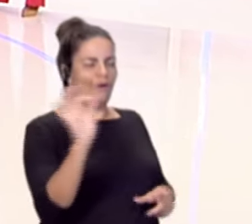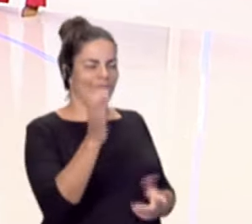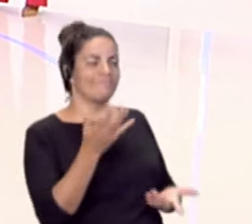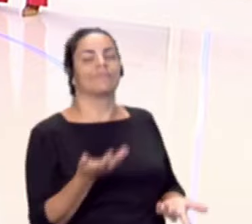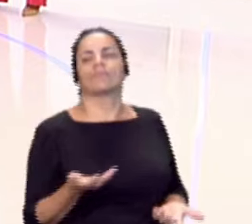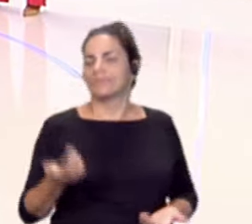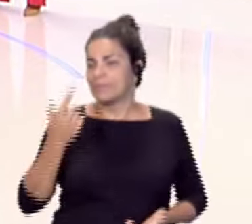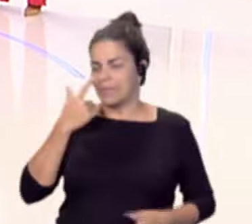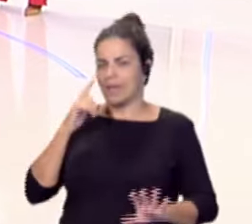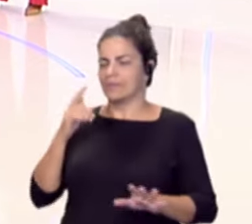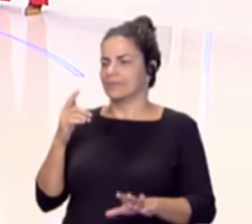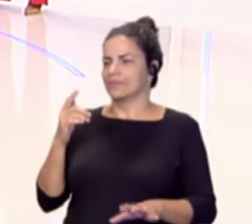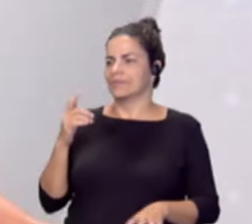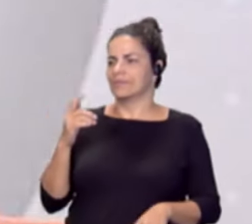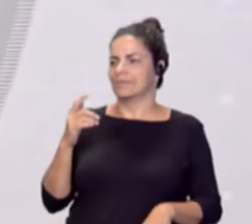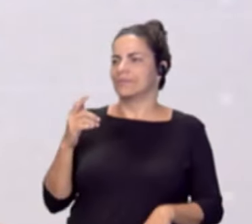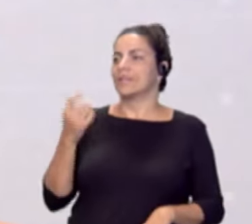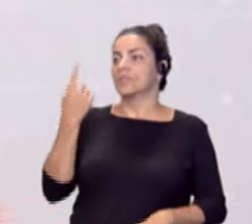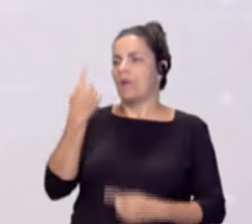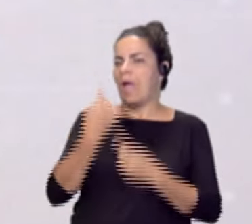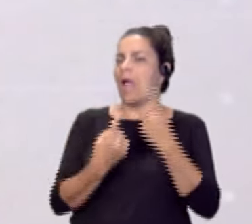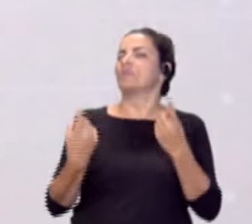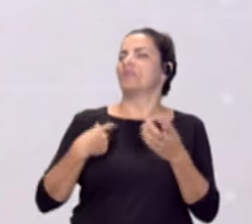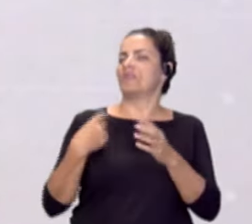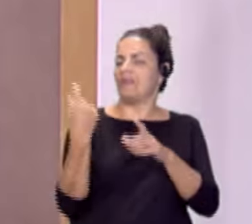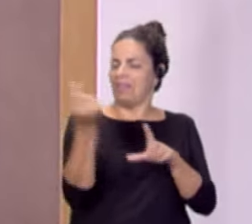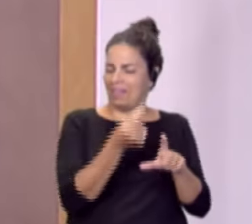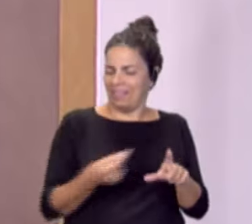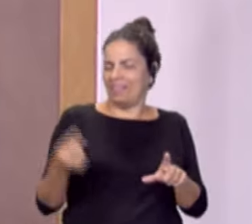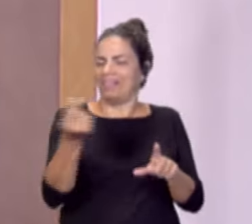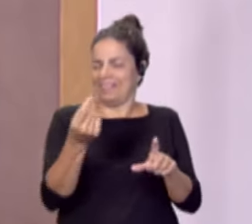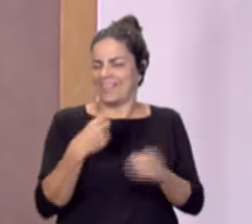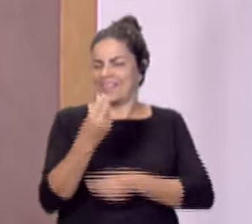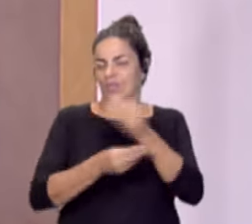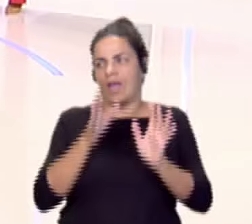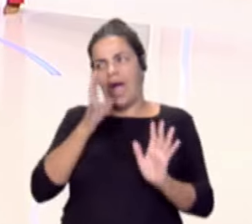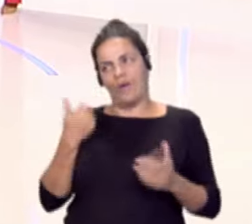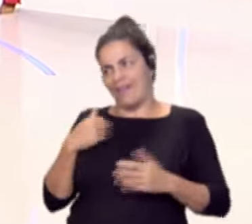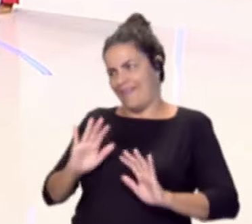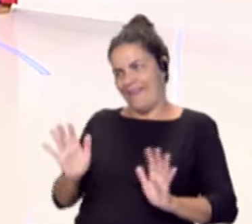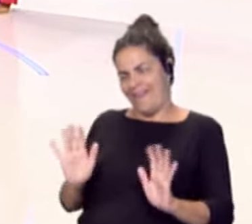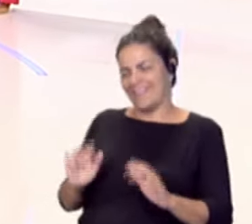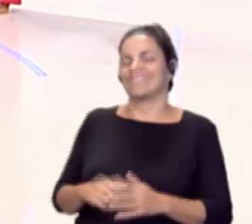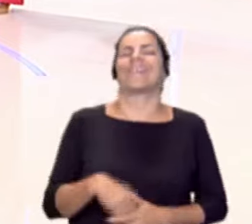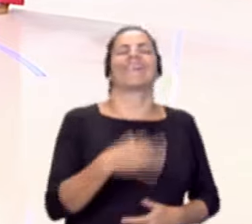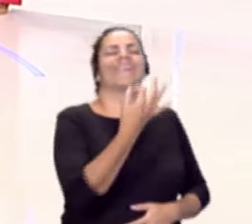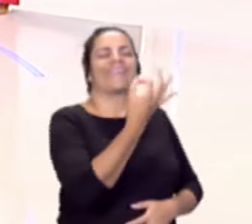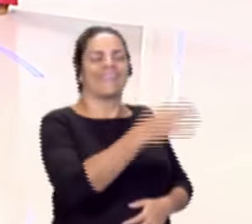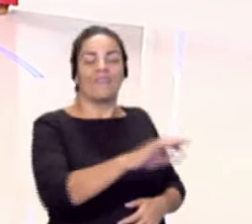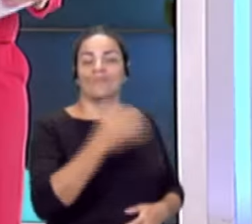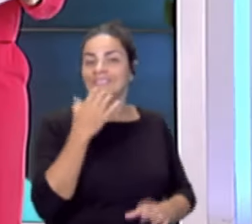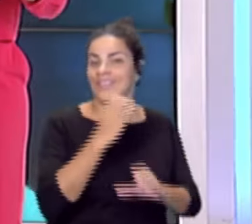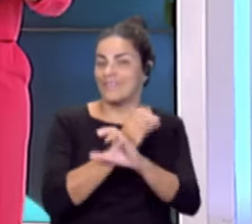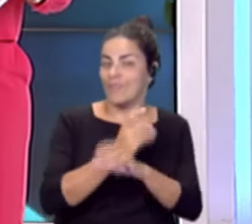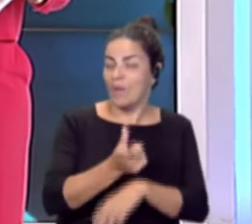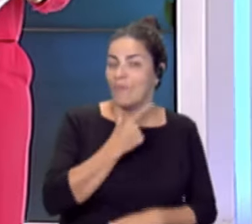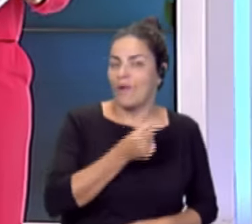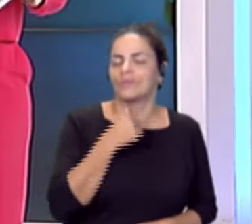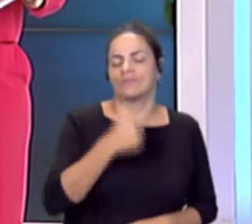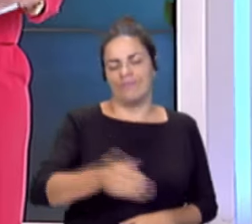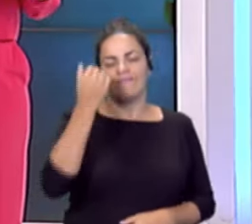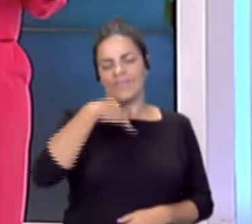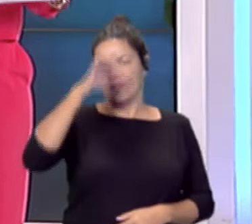yo sabía que yo hacía alguno, ¿eh? Me animé a hacer alguno, pero bueno, ahora mismo ya no, María. Bueno, pues si les gustan los cómics, tenemos un plan para este fin de